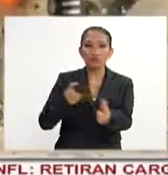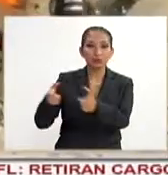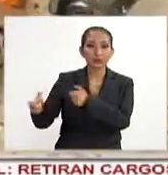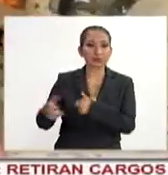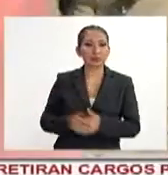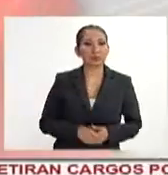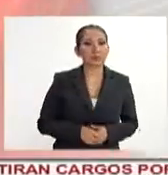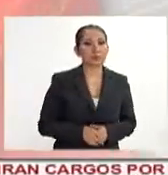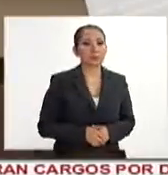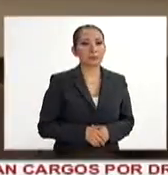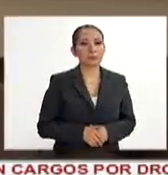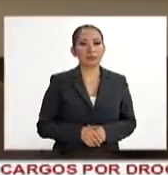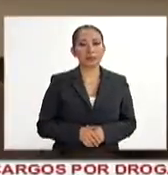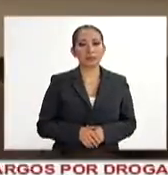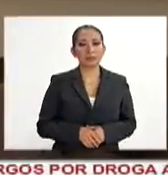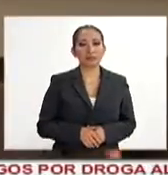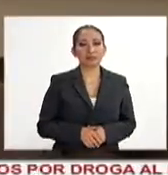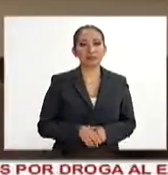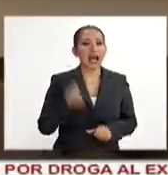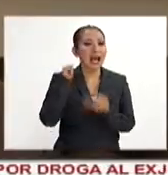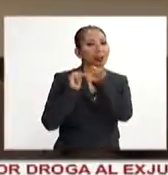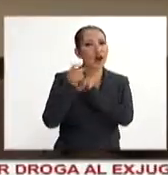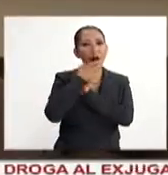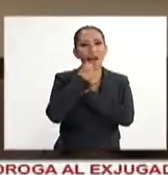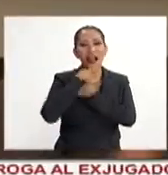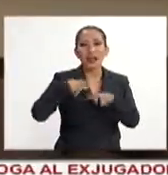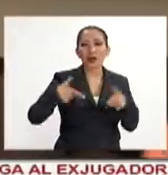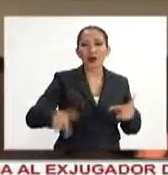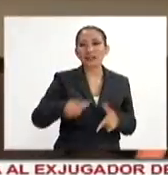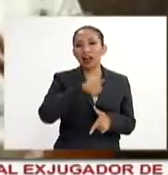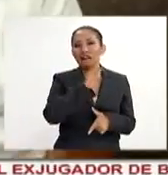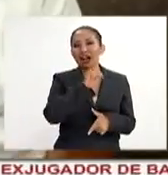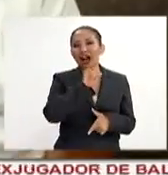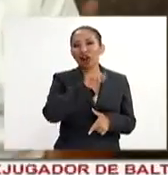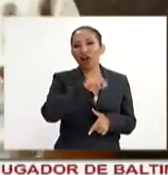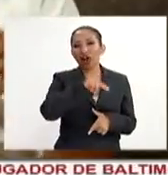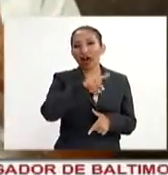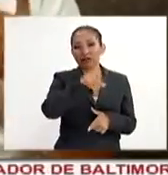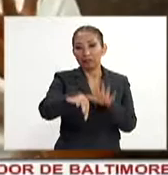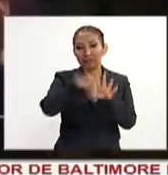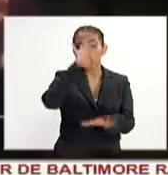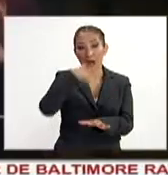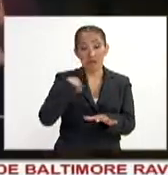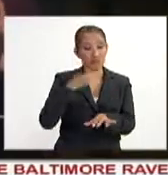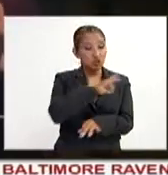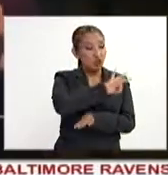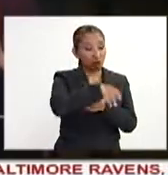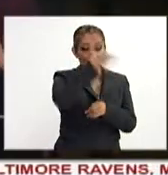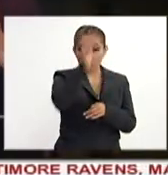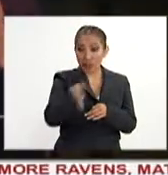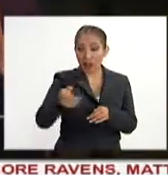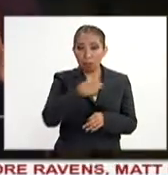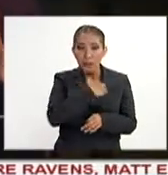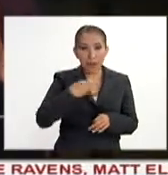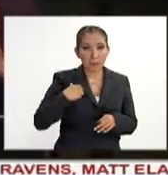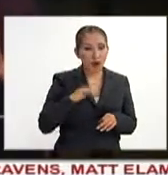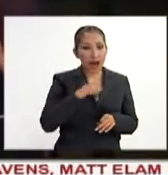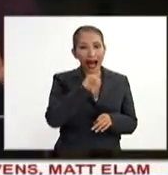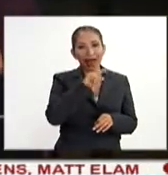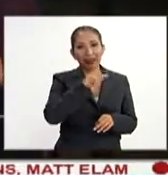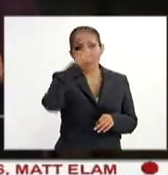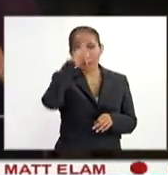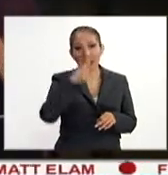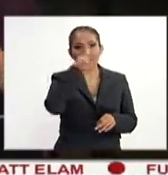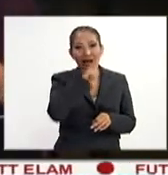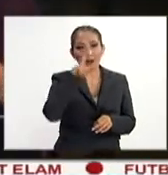armas. El antropólogo y lingüista Fernando Nava López fue electo por unanimidad nuevo integrante de la Academia Mexicana